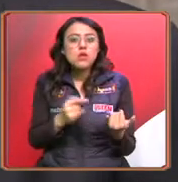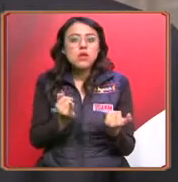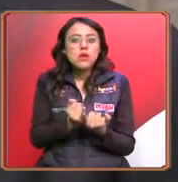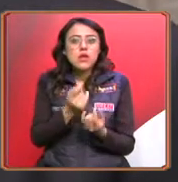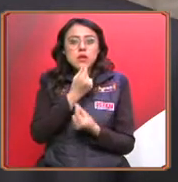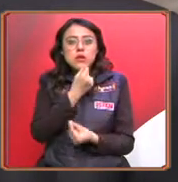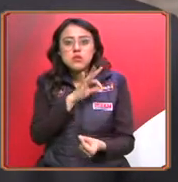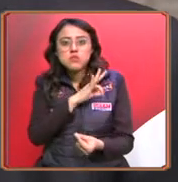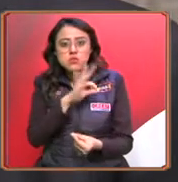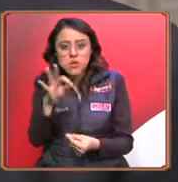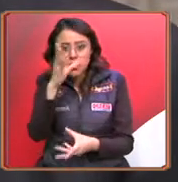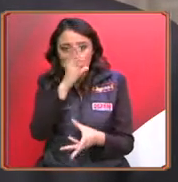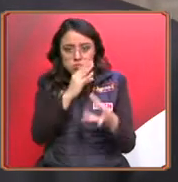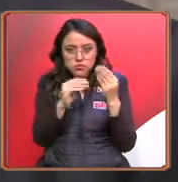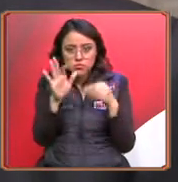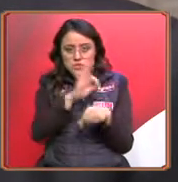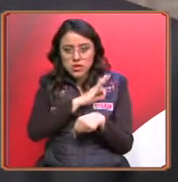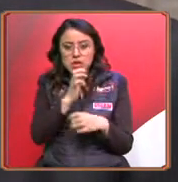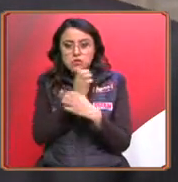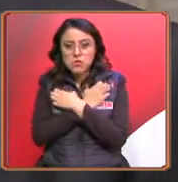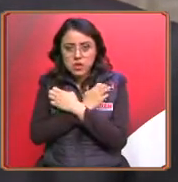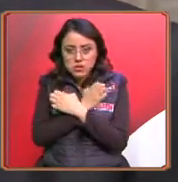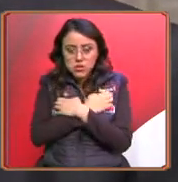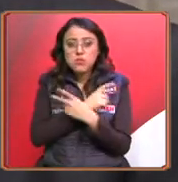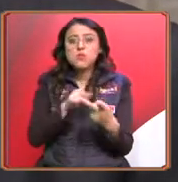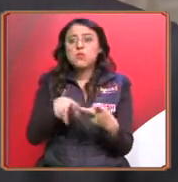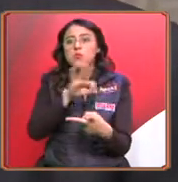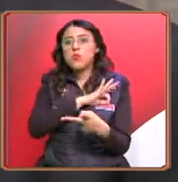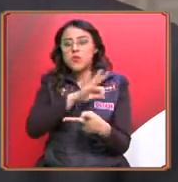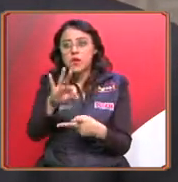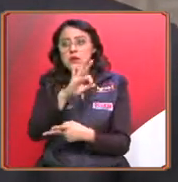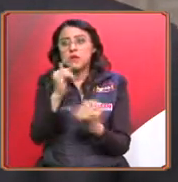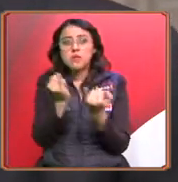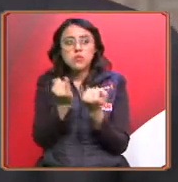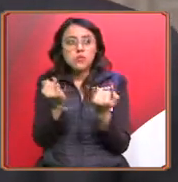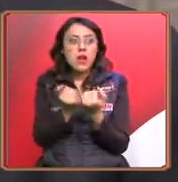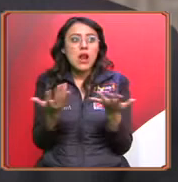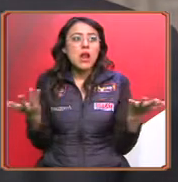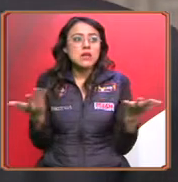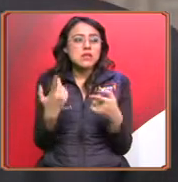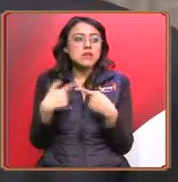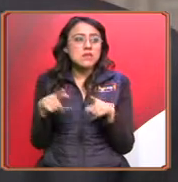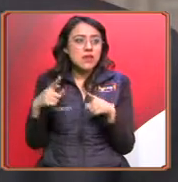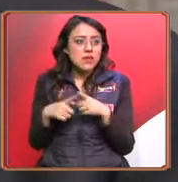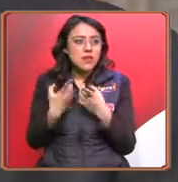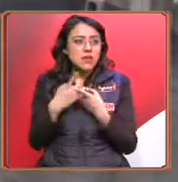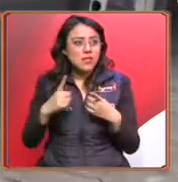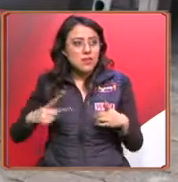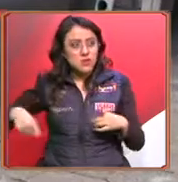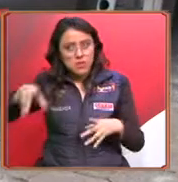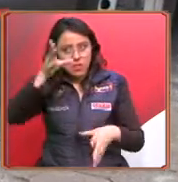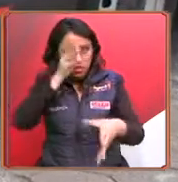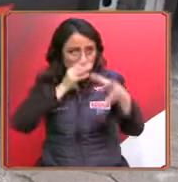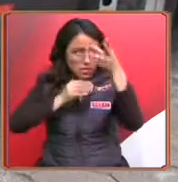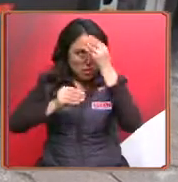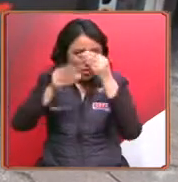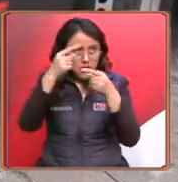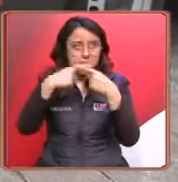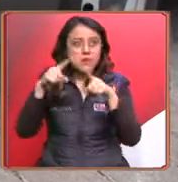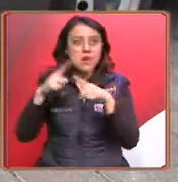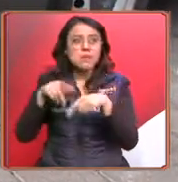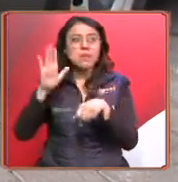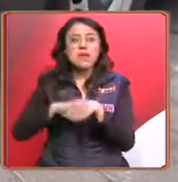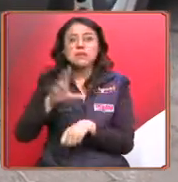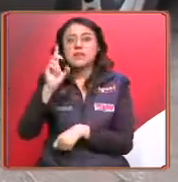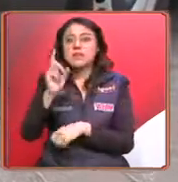ser un apoyo para su educación, va a ser un apoyo para que puedan de alguna manera desarrollar el aprendizaje. Con más de 30